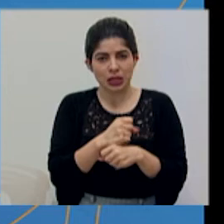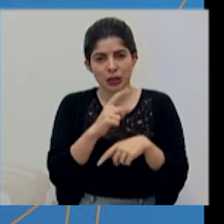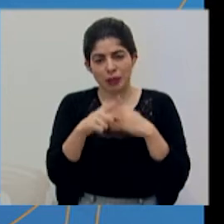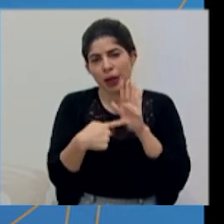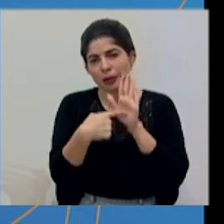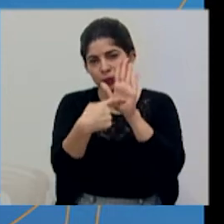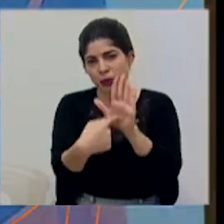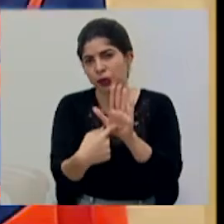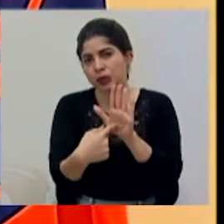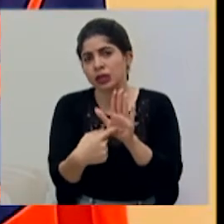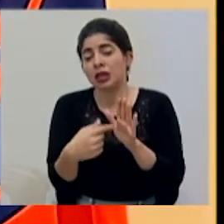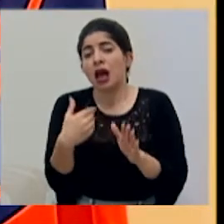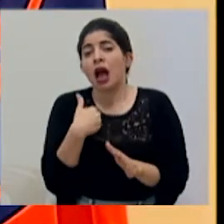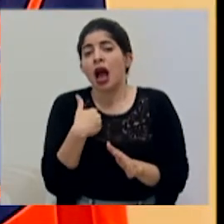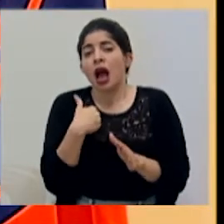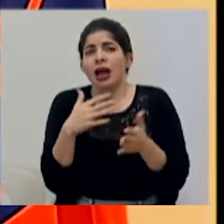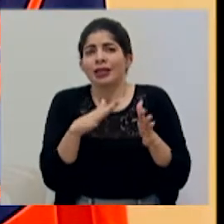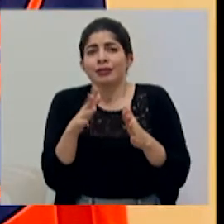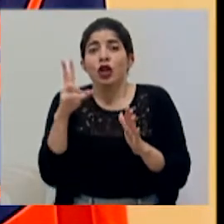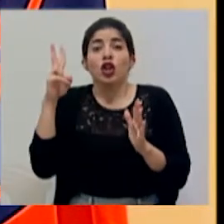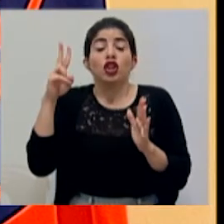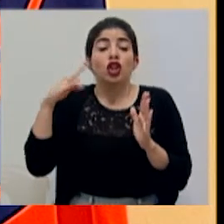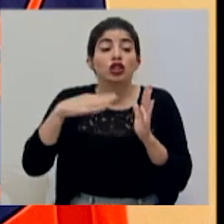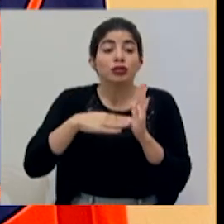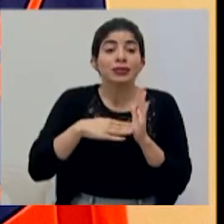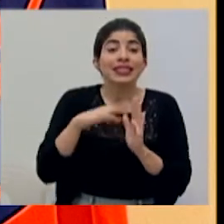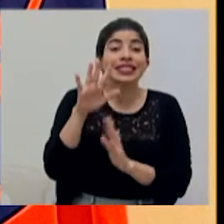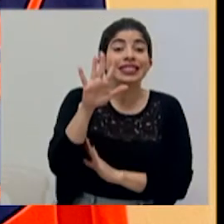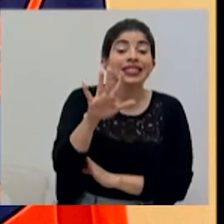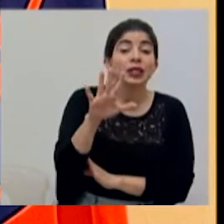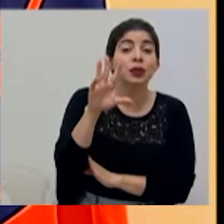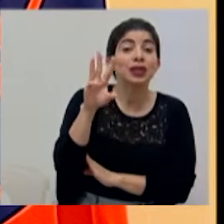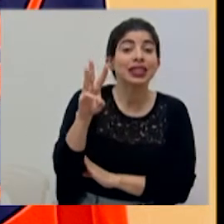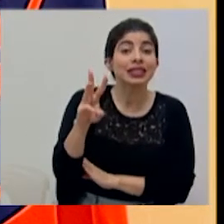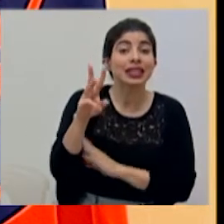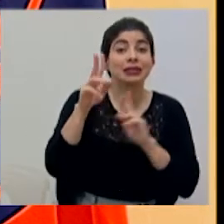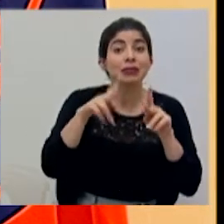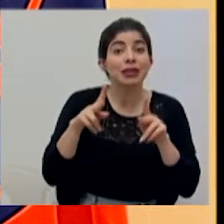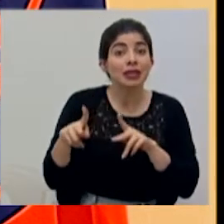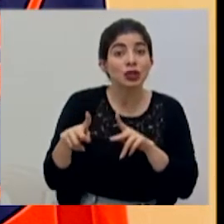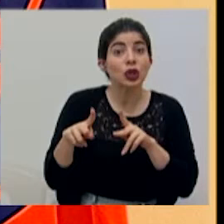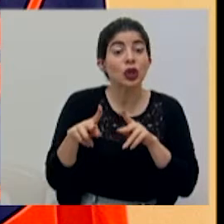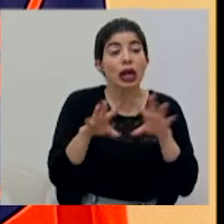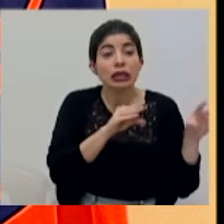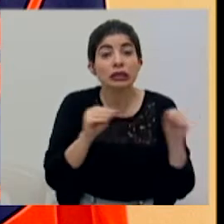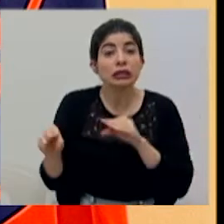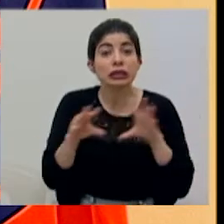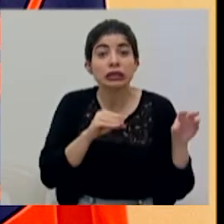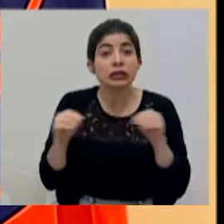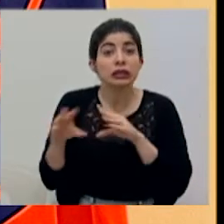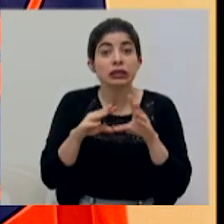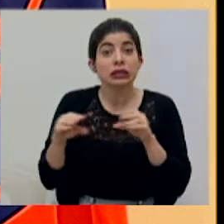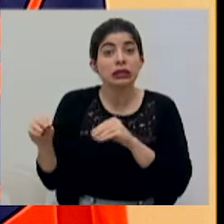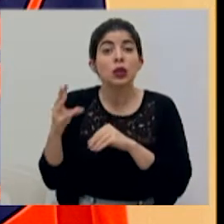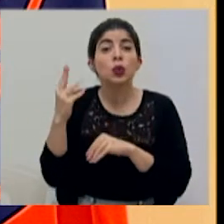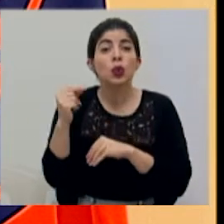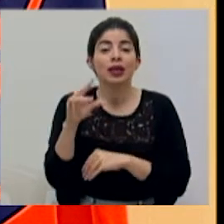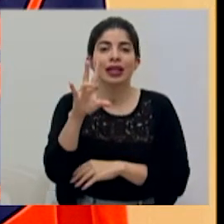y hablamos de aproximadamente 2.056 personas que fueron movilizadas a